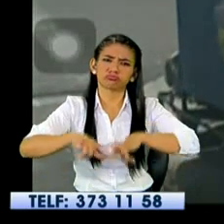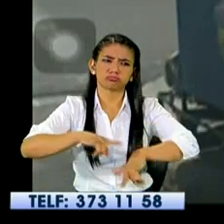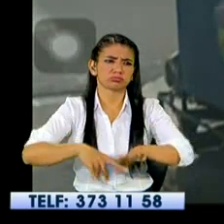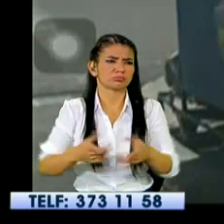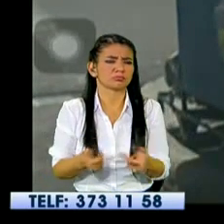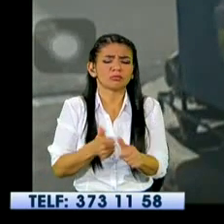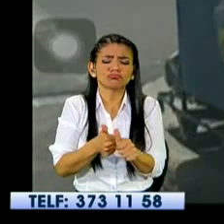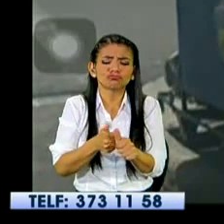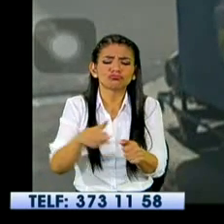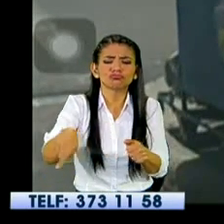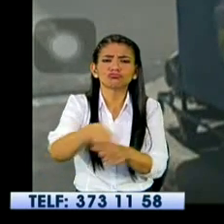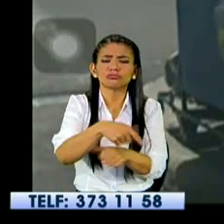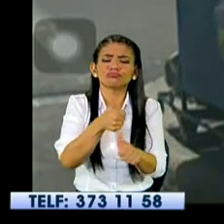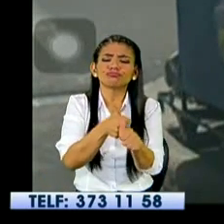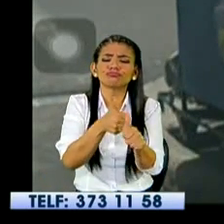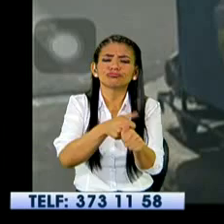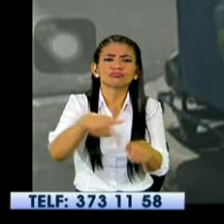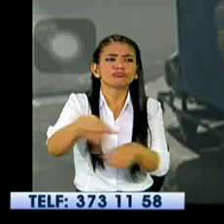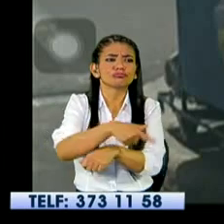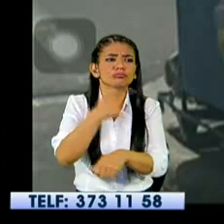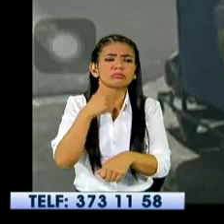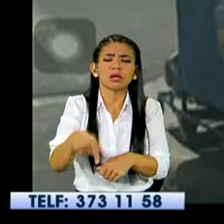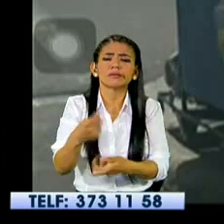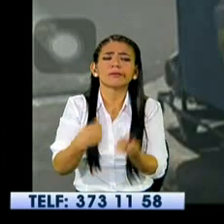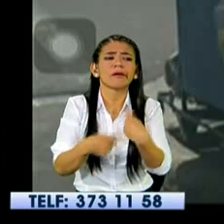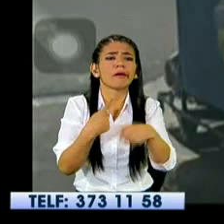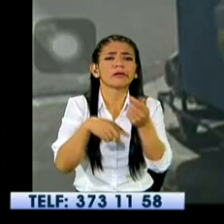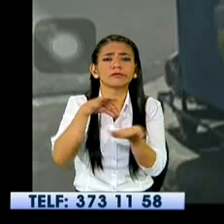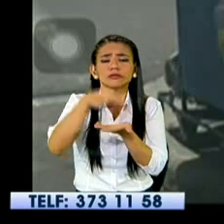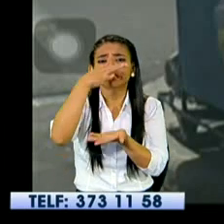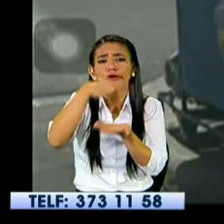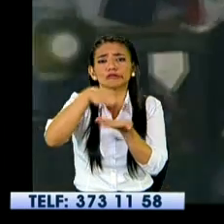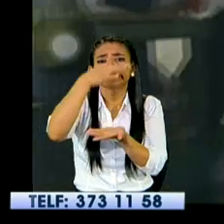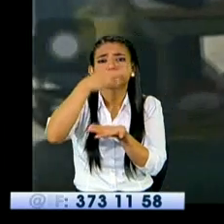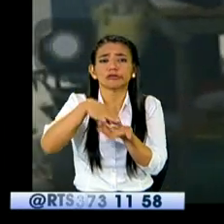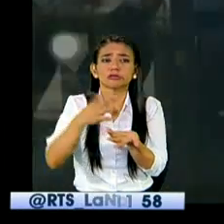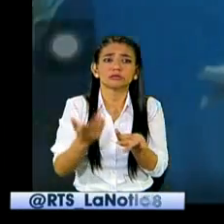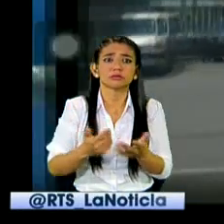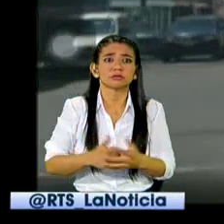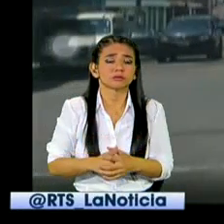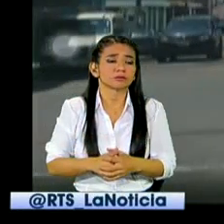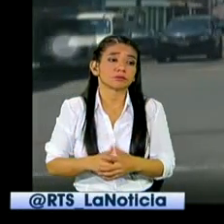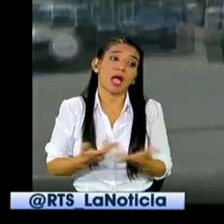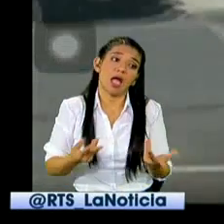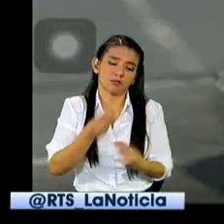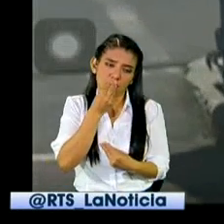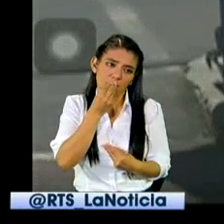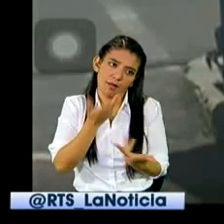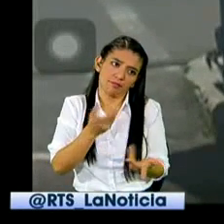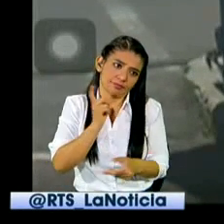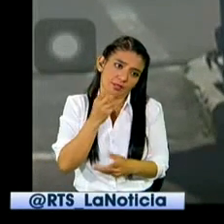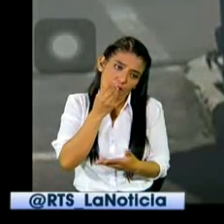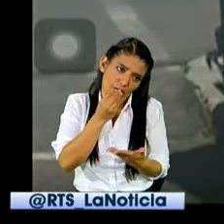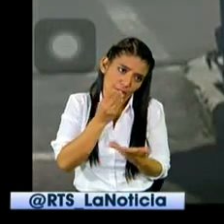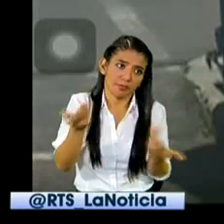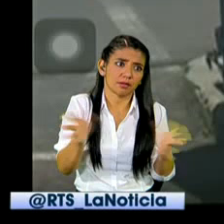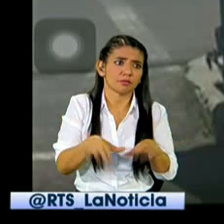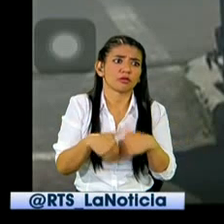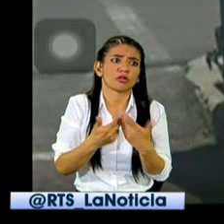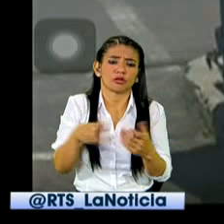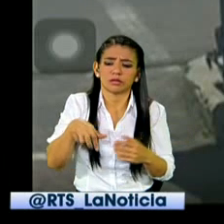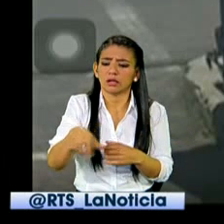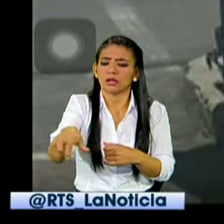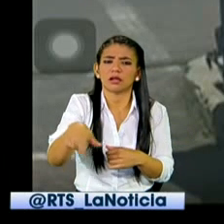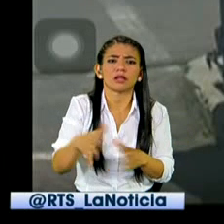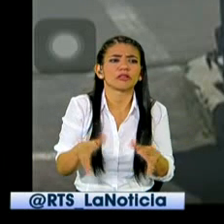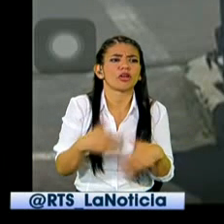A 3 cuadritas. Aquí tengo los chochos. Ahí está. Ahí están. Mira. ¿Y por dónde cruzamos, pues,